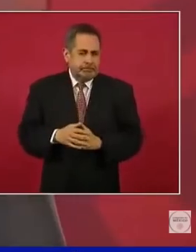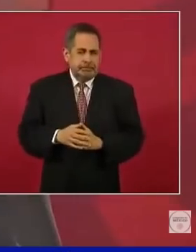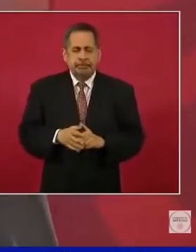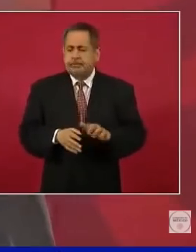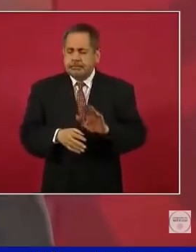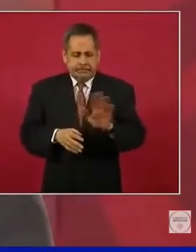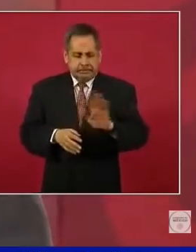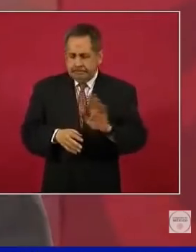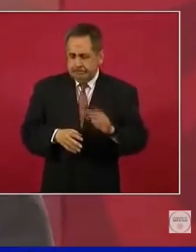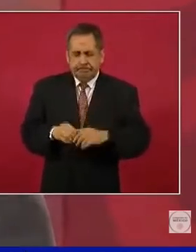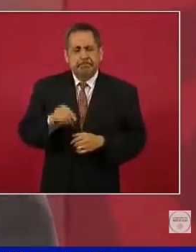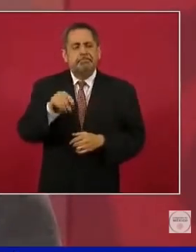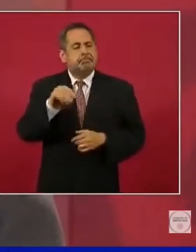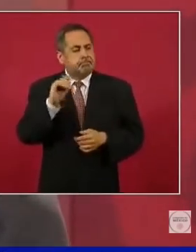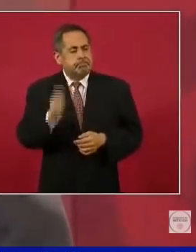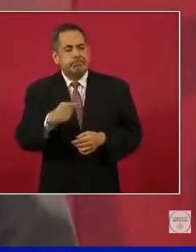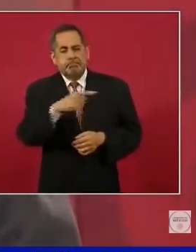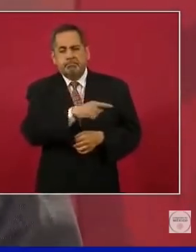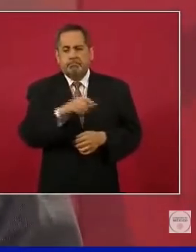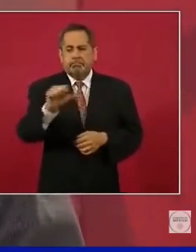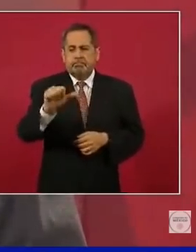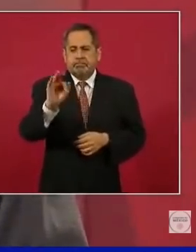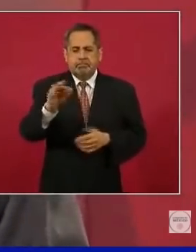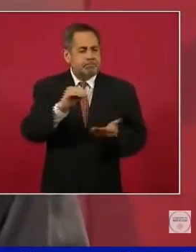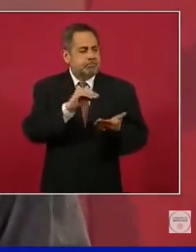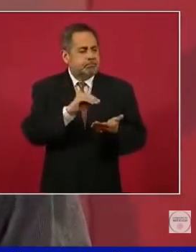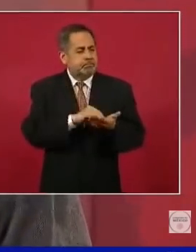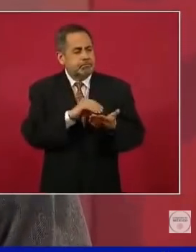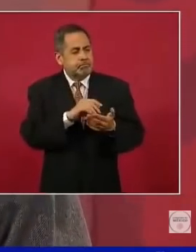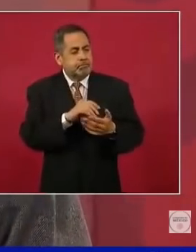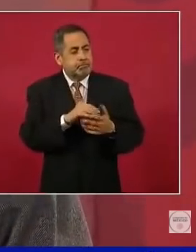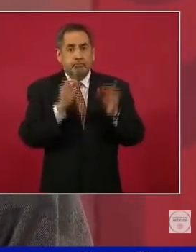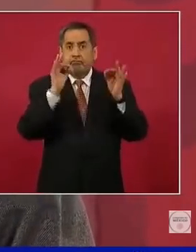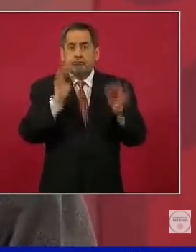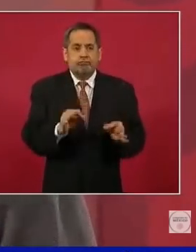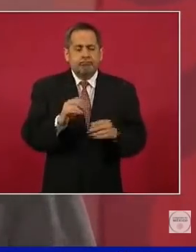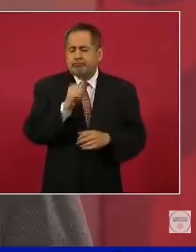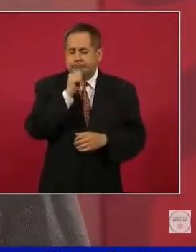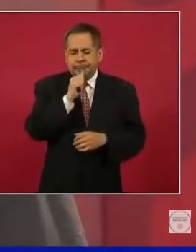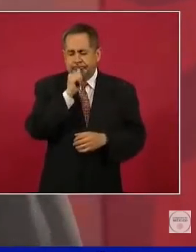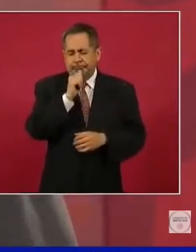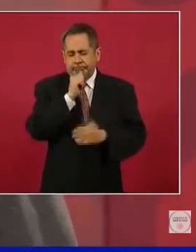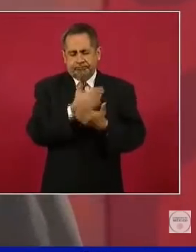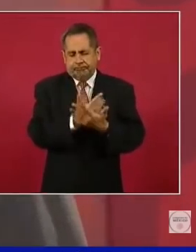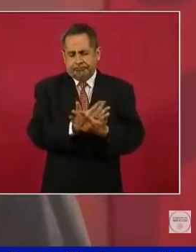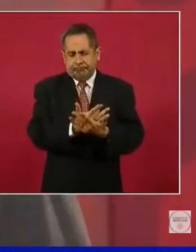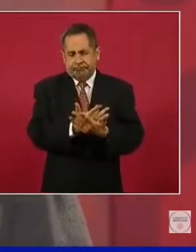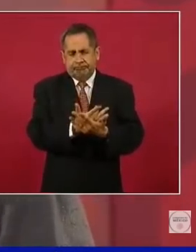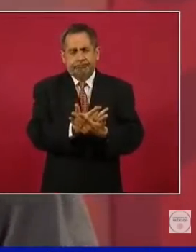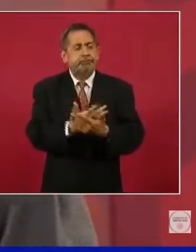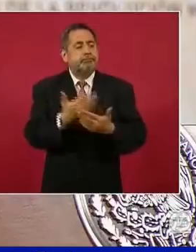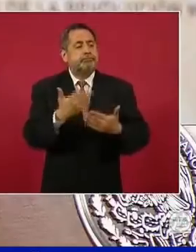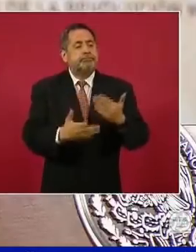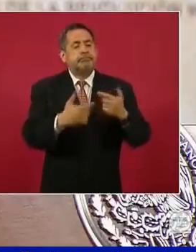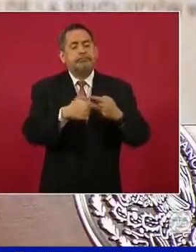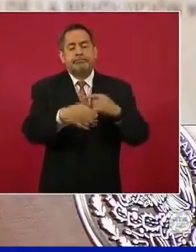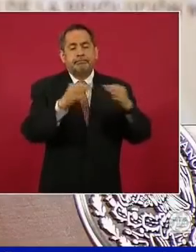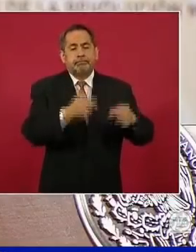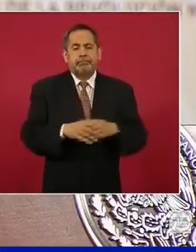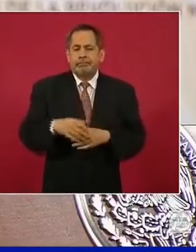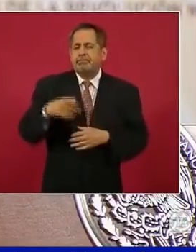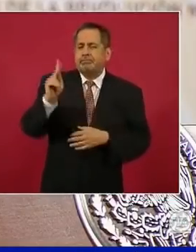todavía eso es preliminar. Desde luego lo usan